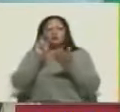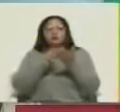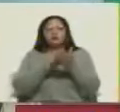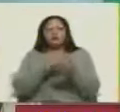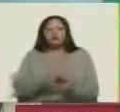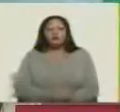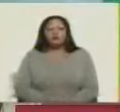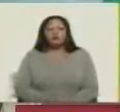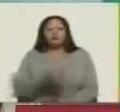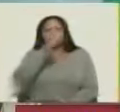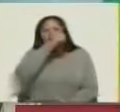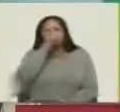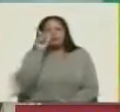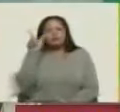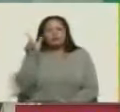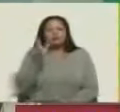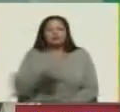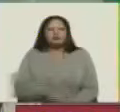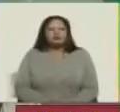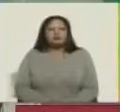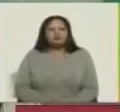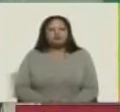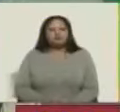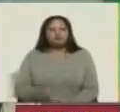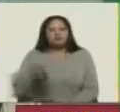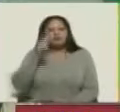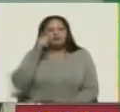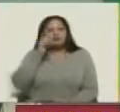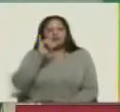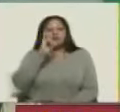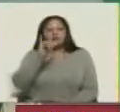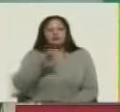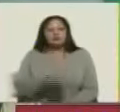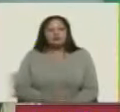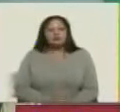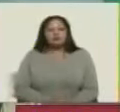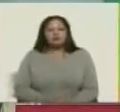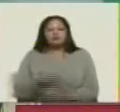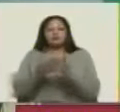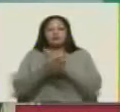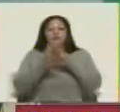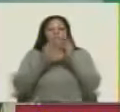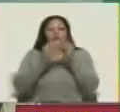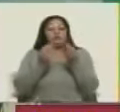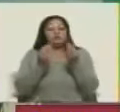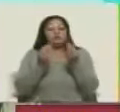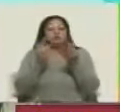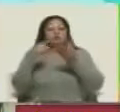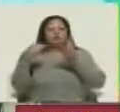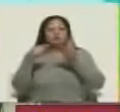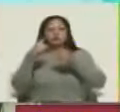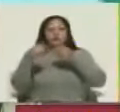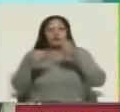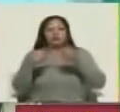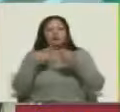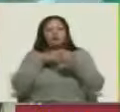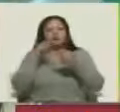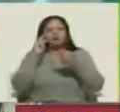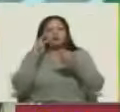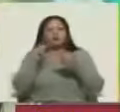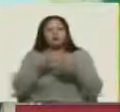Partido Socialista Unido de Venezuela. Bien pendientes de la información y sobre todo muchas reacciones luego de haberse dado a